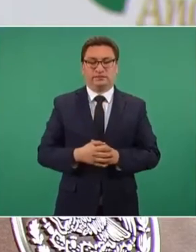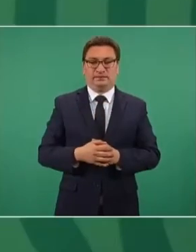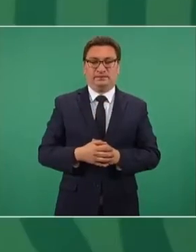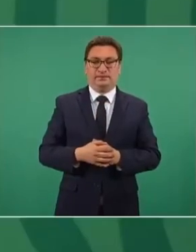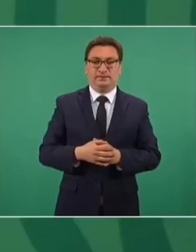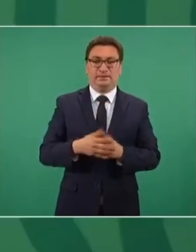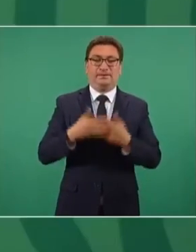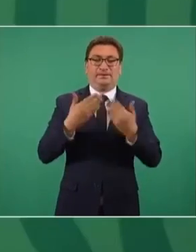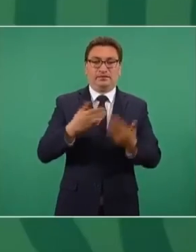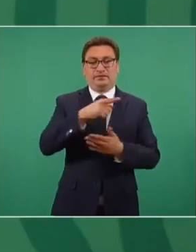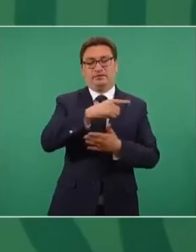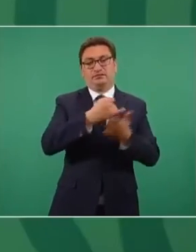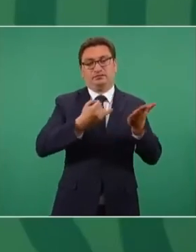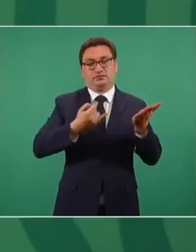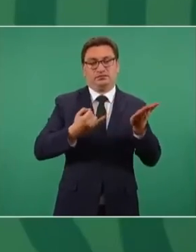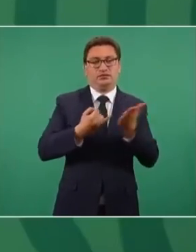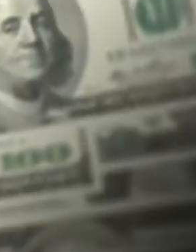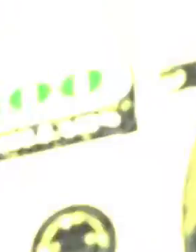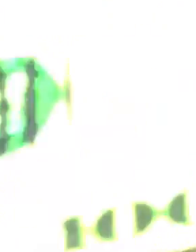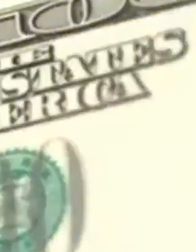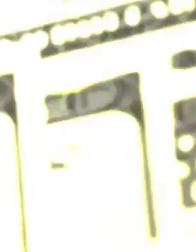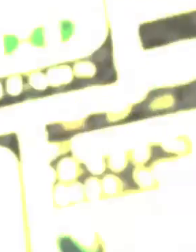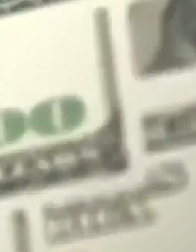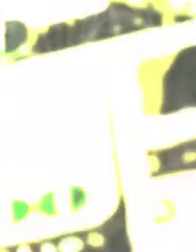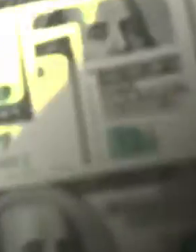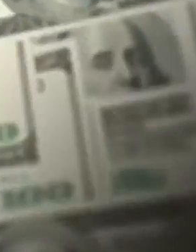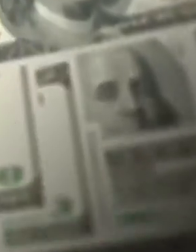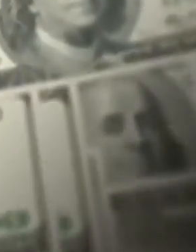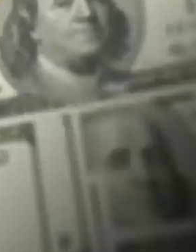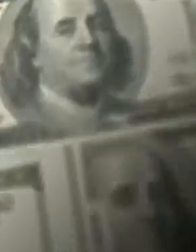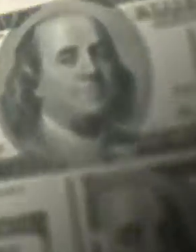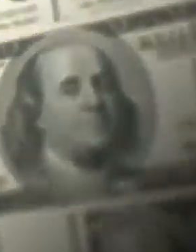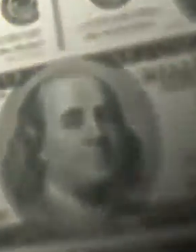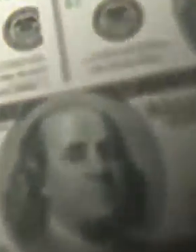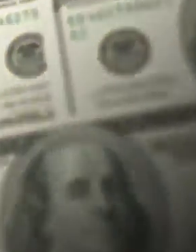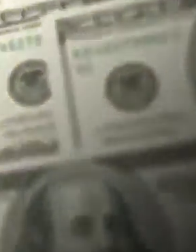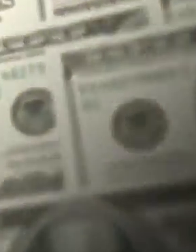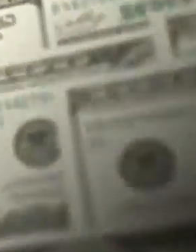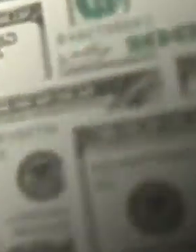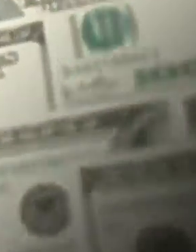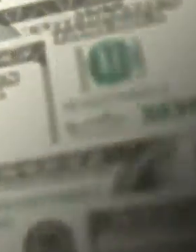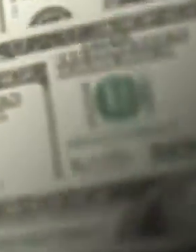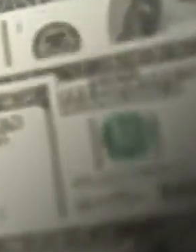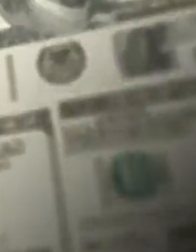y han decidido que la utilidad se reinvierta